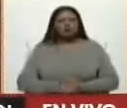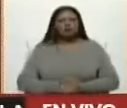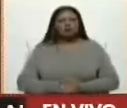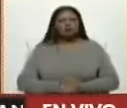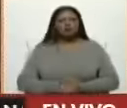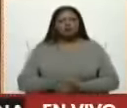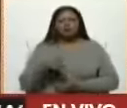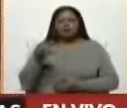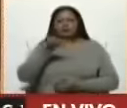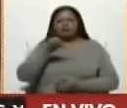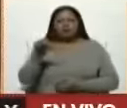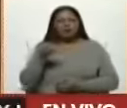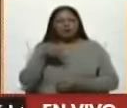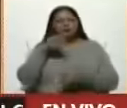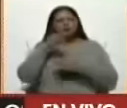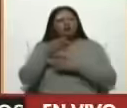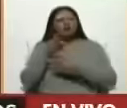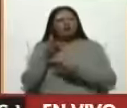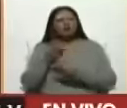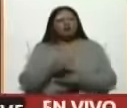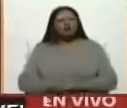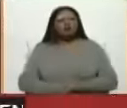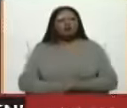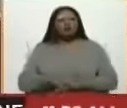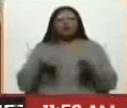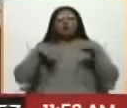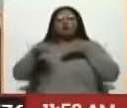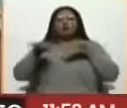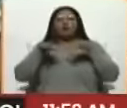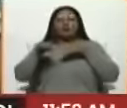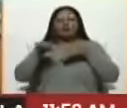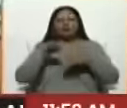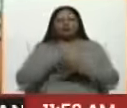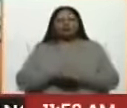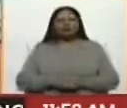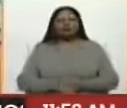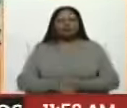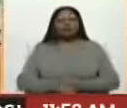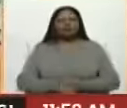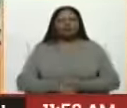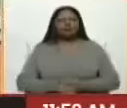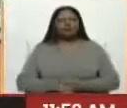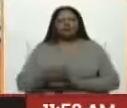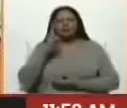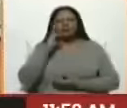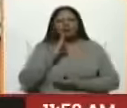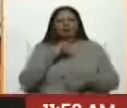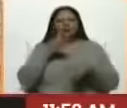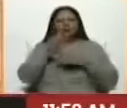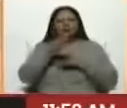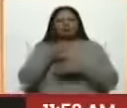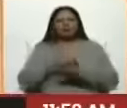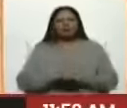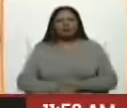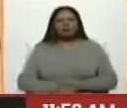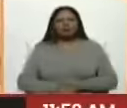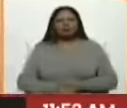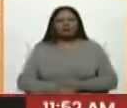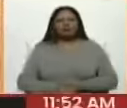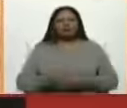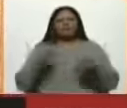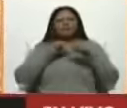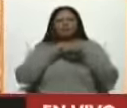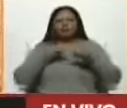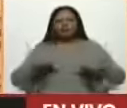Esta semana estaban en, creo que en Cojedes, en Bolívar, creo que también estaban. En Portuguesa han